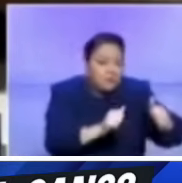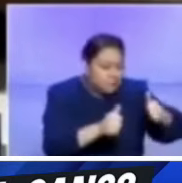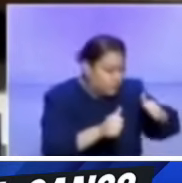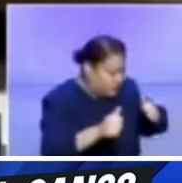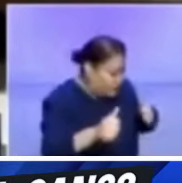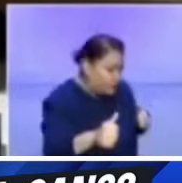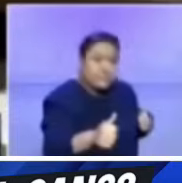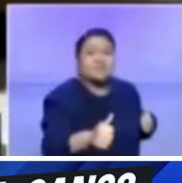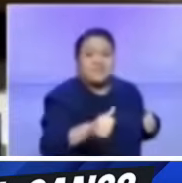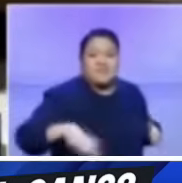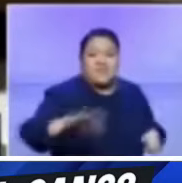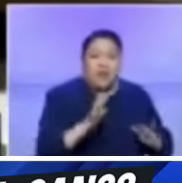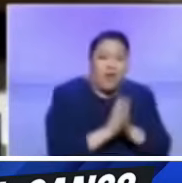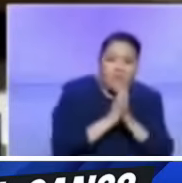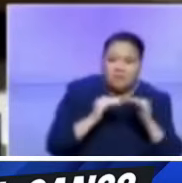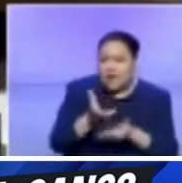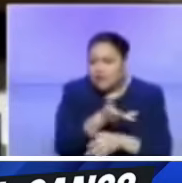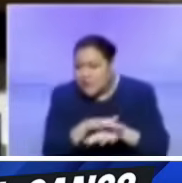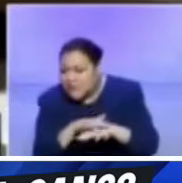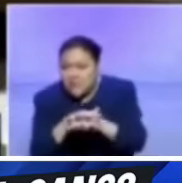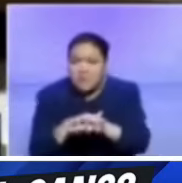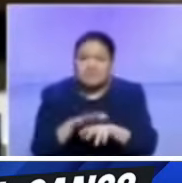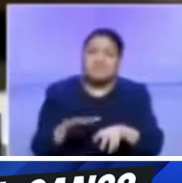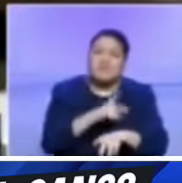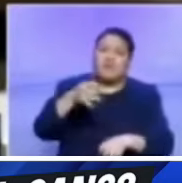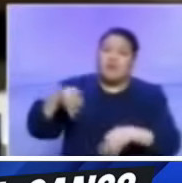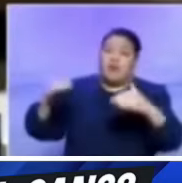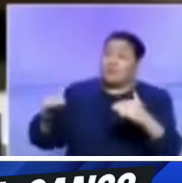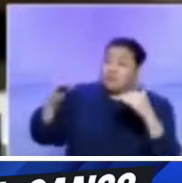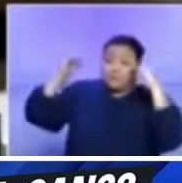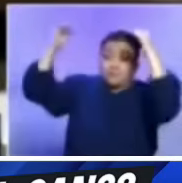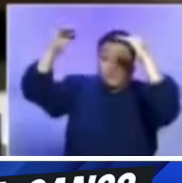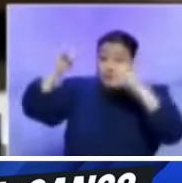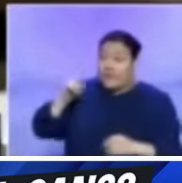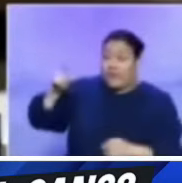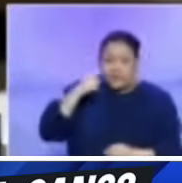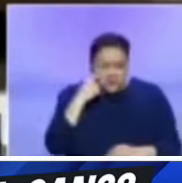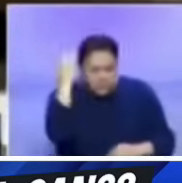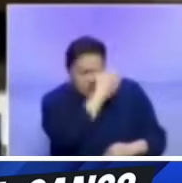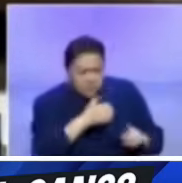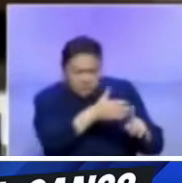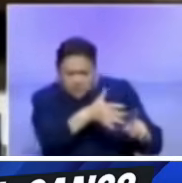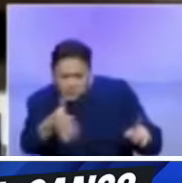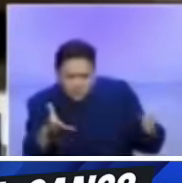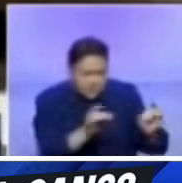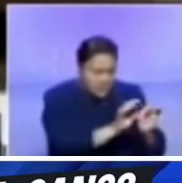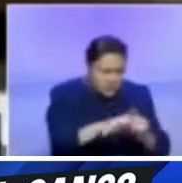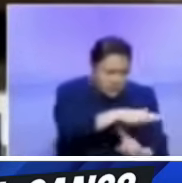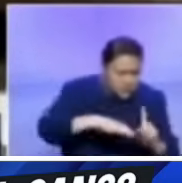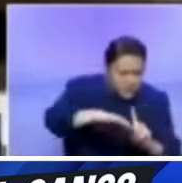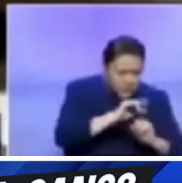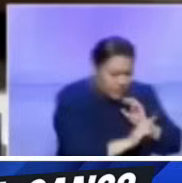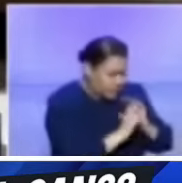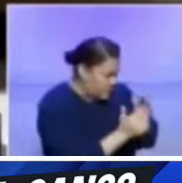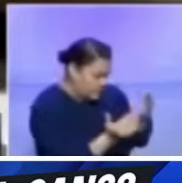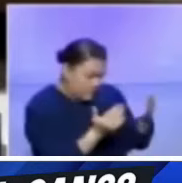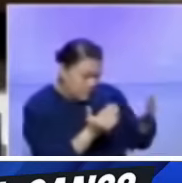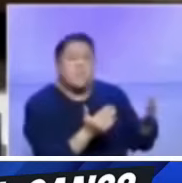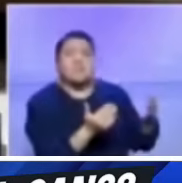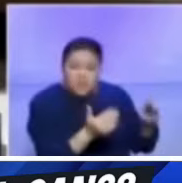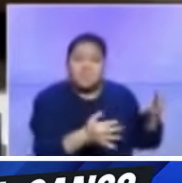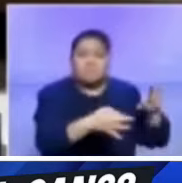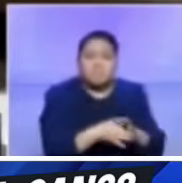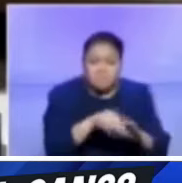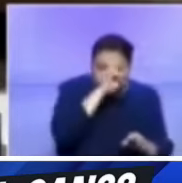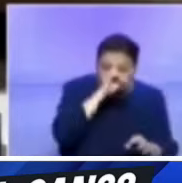y en una democracia vigorosa. Por esa razón, las altas cortes están diseñadas para valorar las circunstancias y aplicar las normas más allá del estricto formalismo